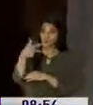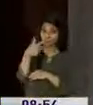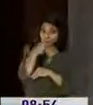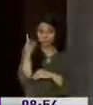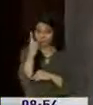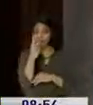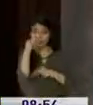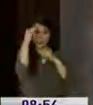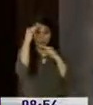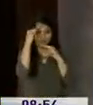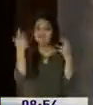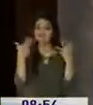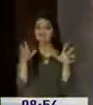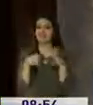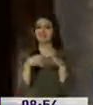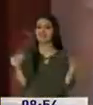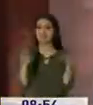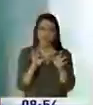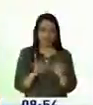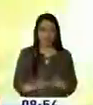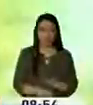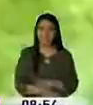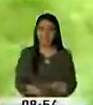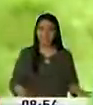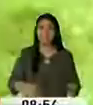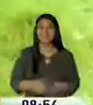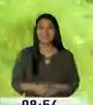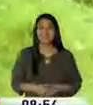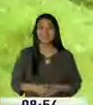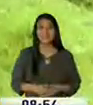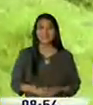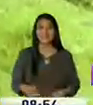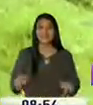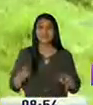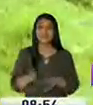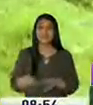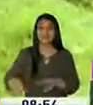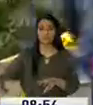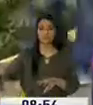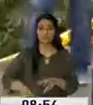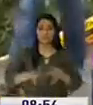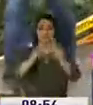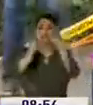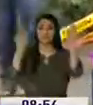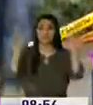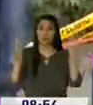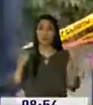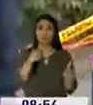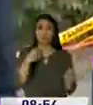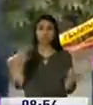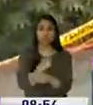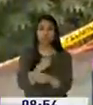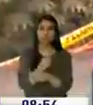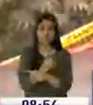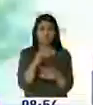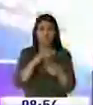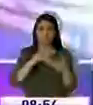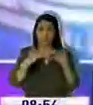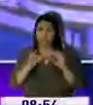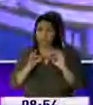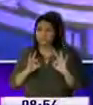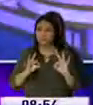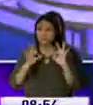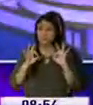a mi hijo, sí habían venido a arreglar. Incluso hasta la intervención de puentes que representaban un peligro para la comunidad.